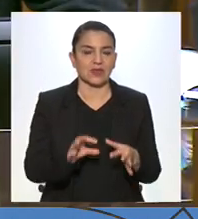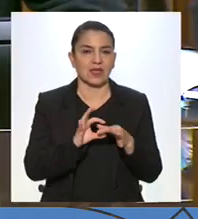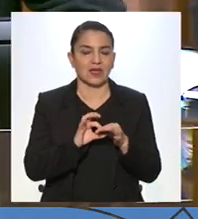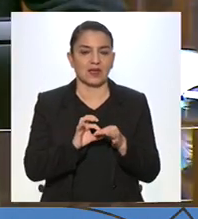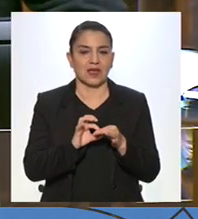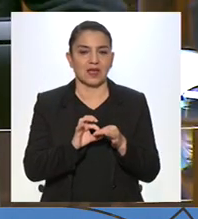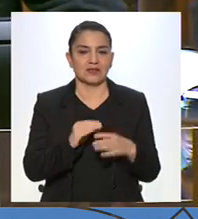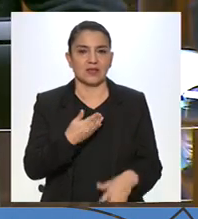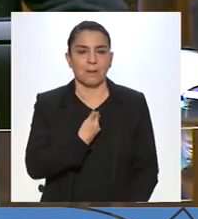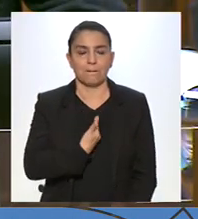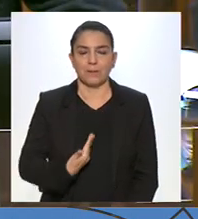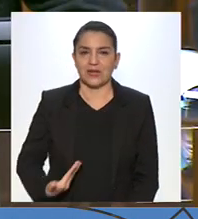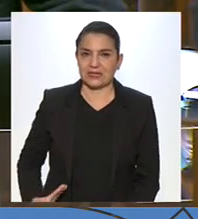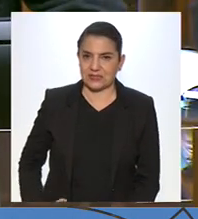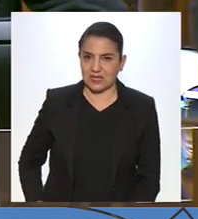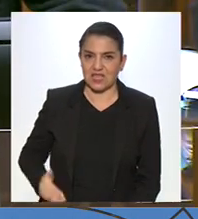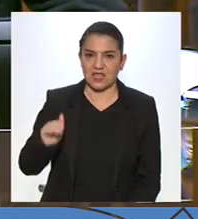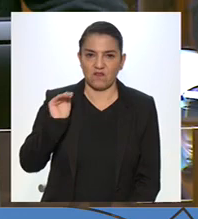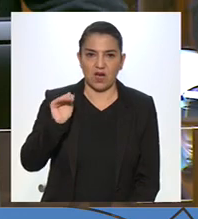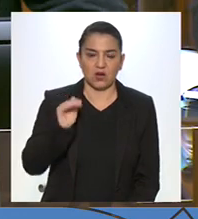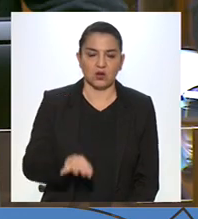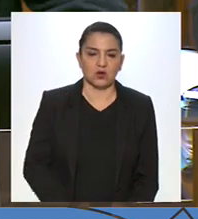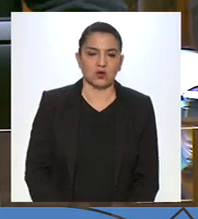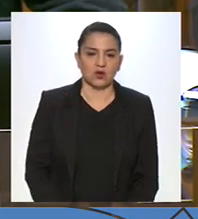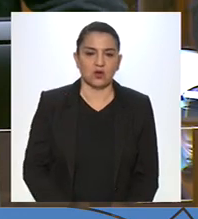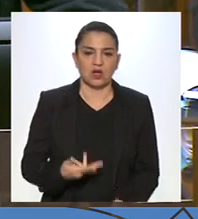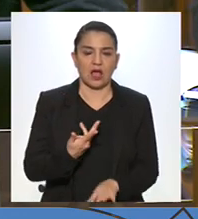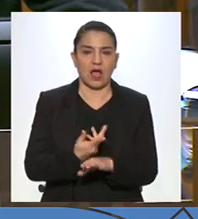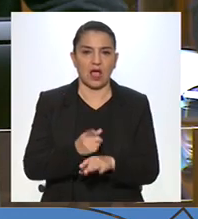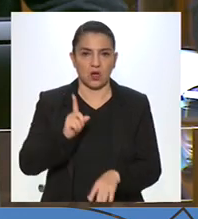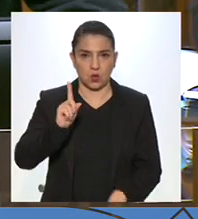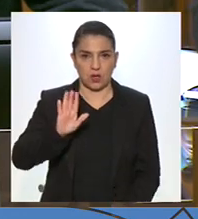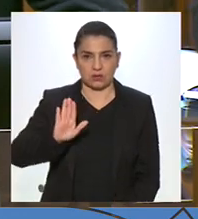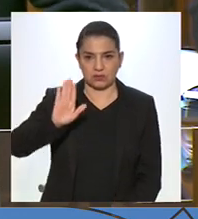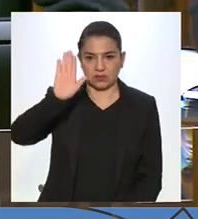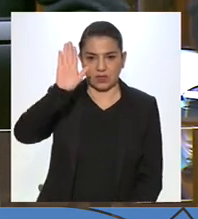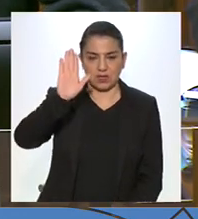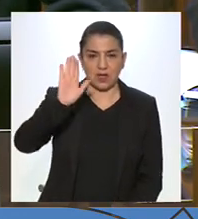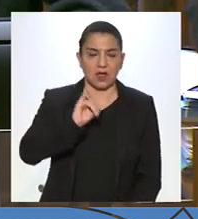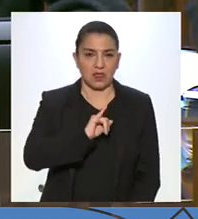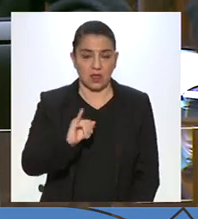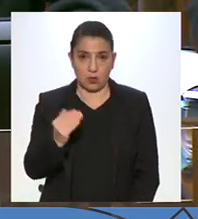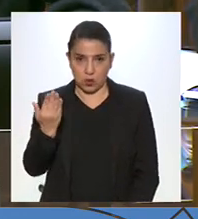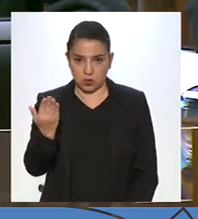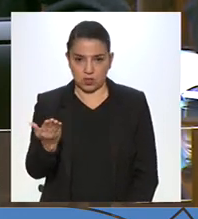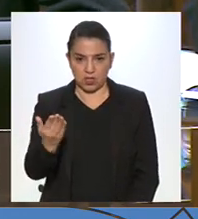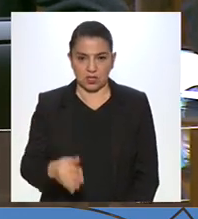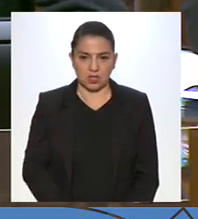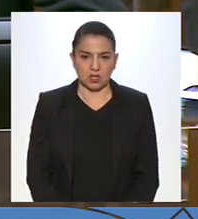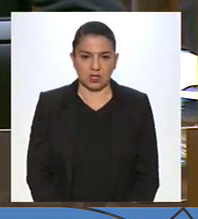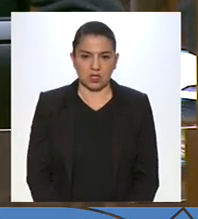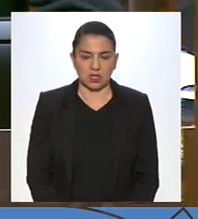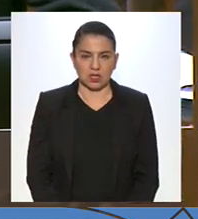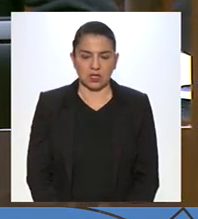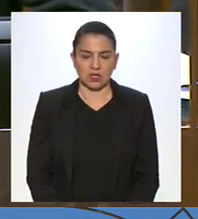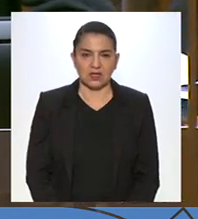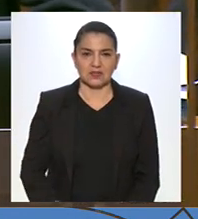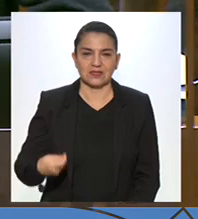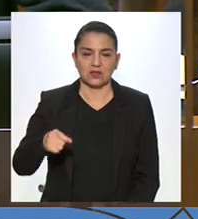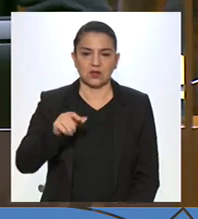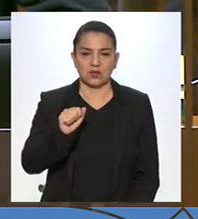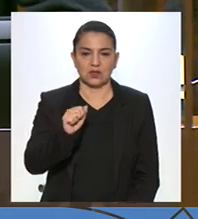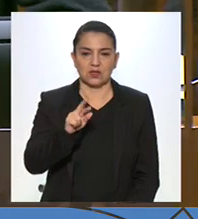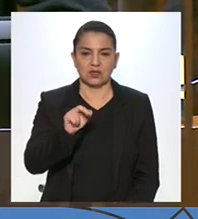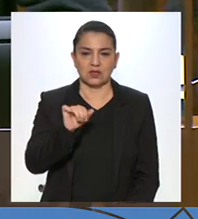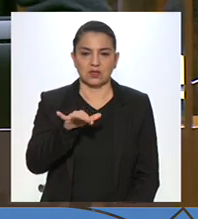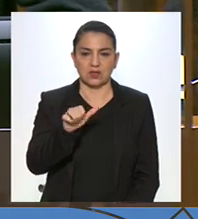Gracias, Presidente. Hay una palabra que se solicitó después de que le dimos a usted la palabra, de don Pedro Araya. Senador,